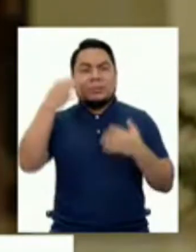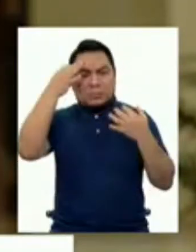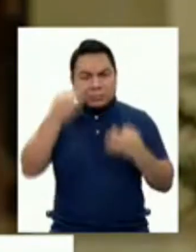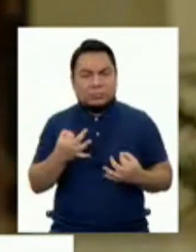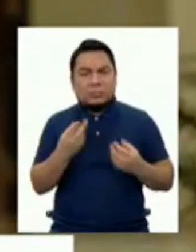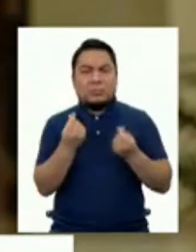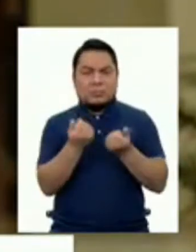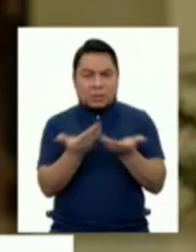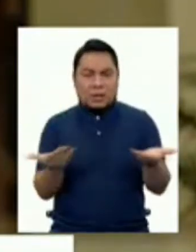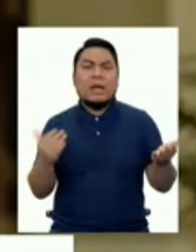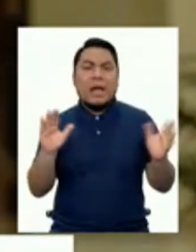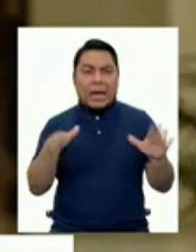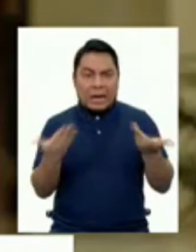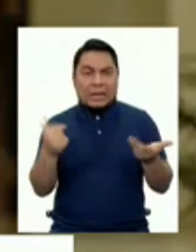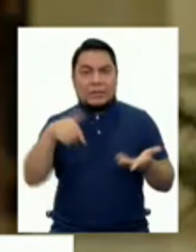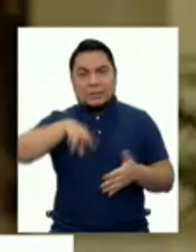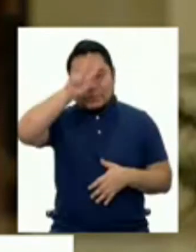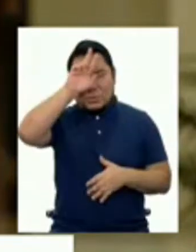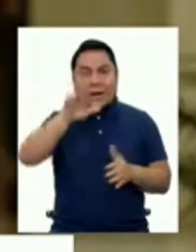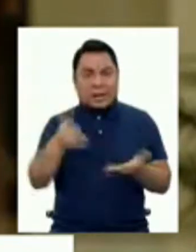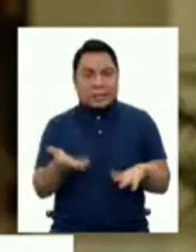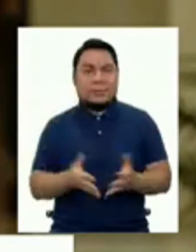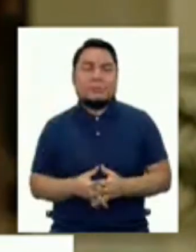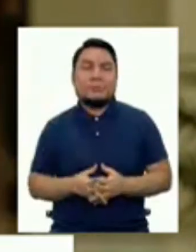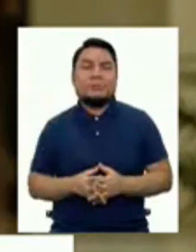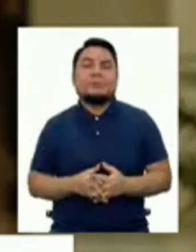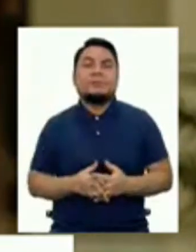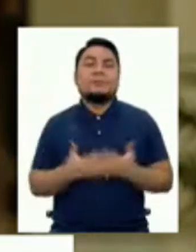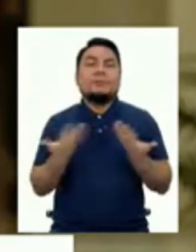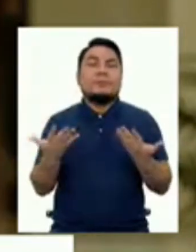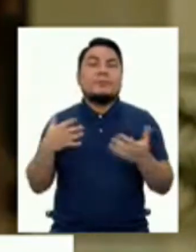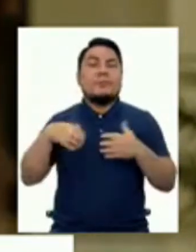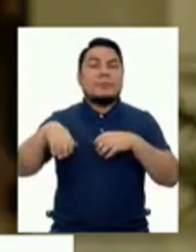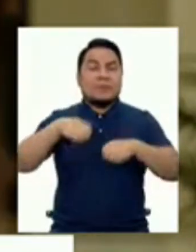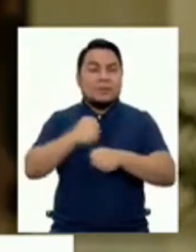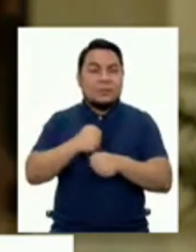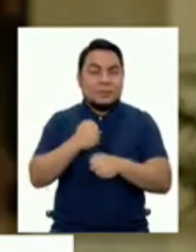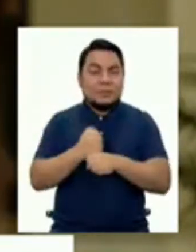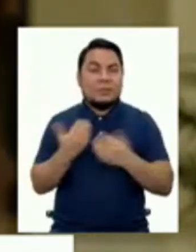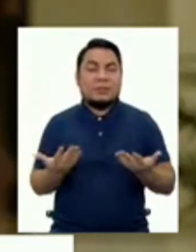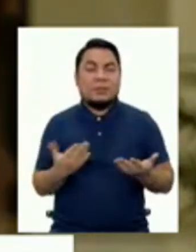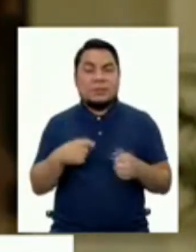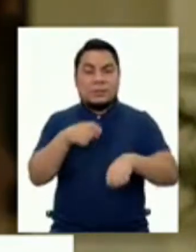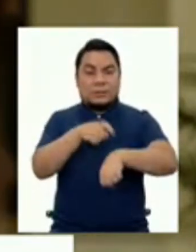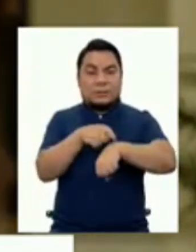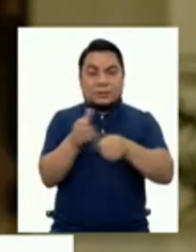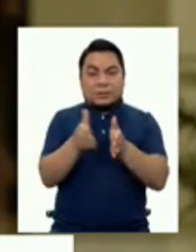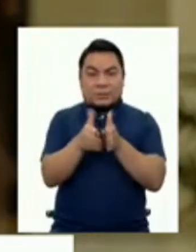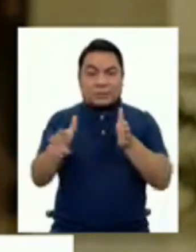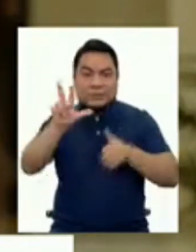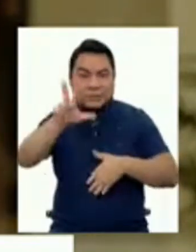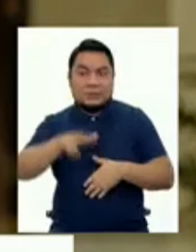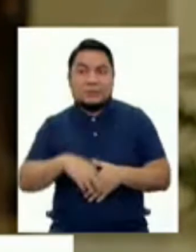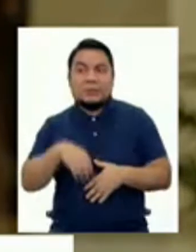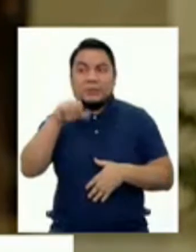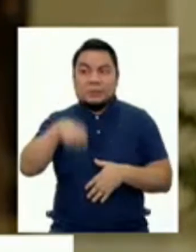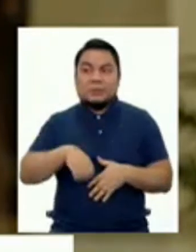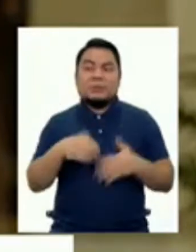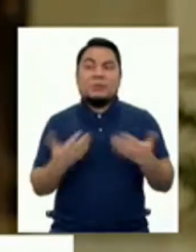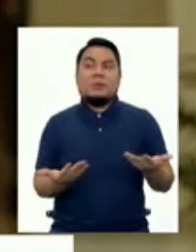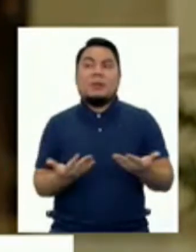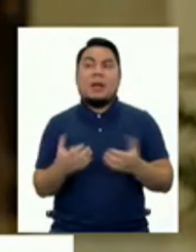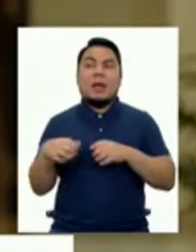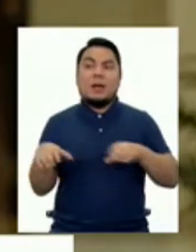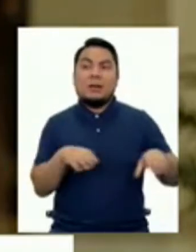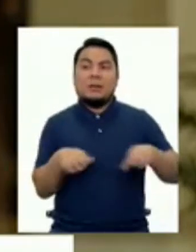condiciones, recursos, los tenemos. Con la actividad, la fase 3, vamos